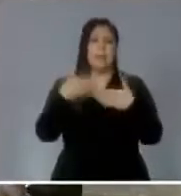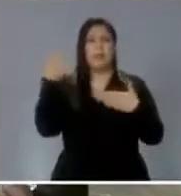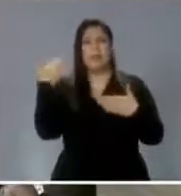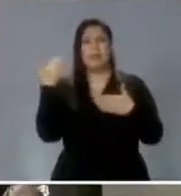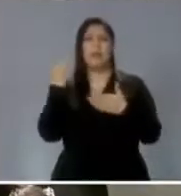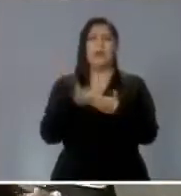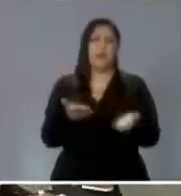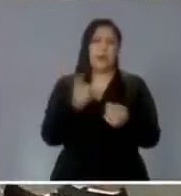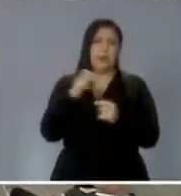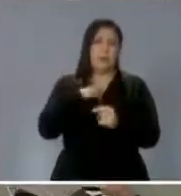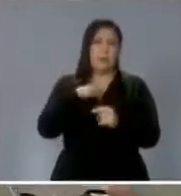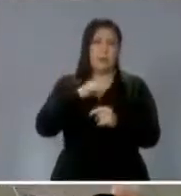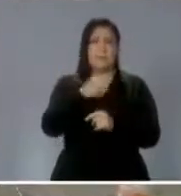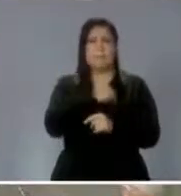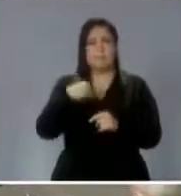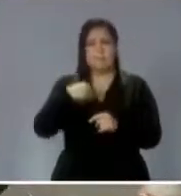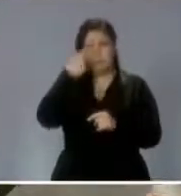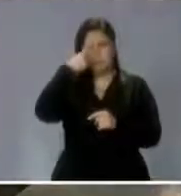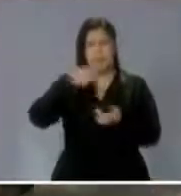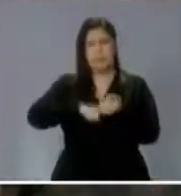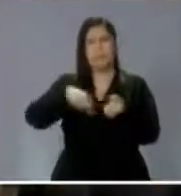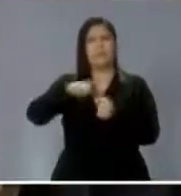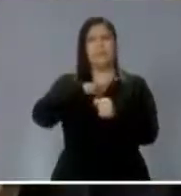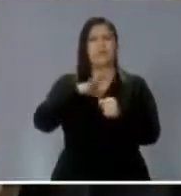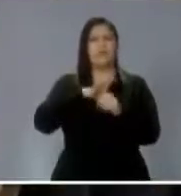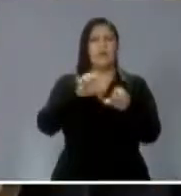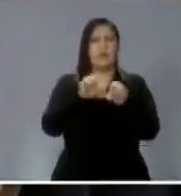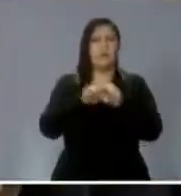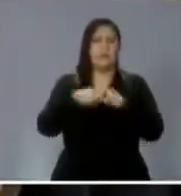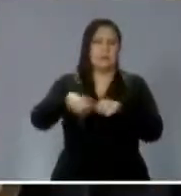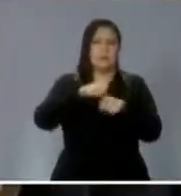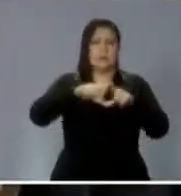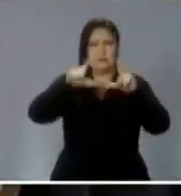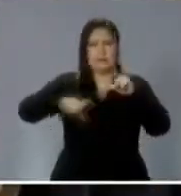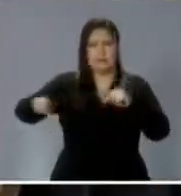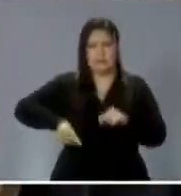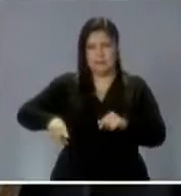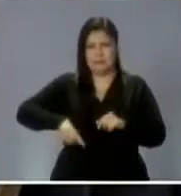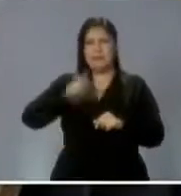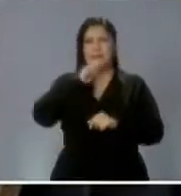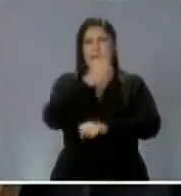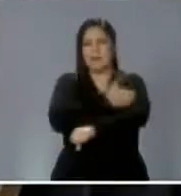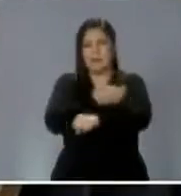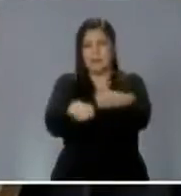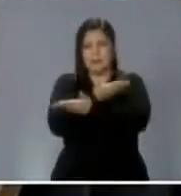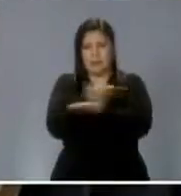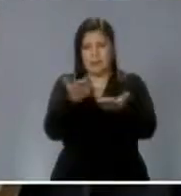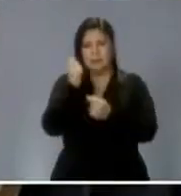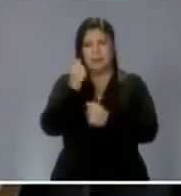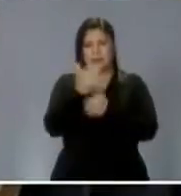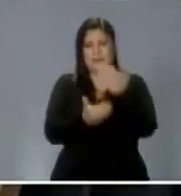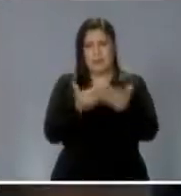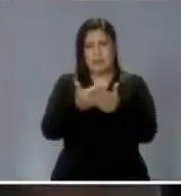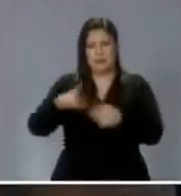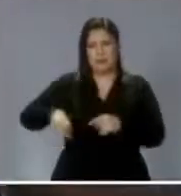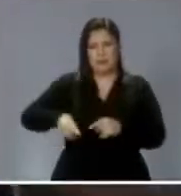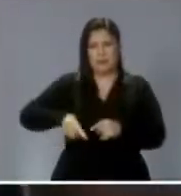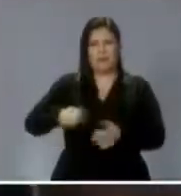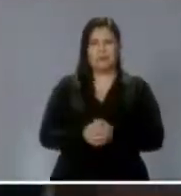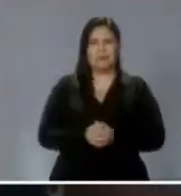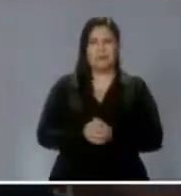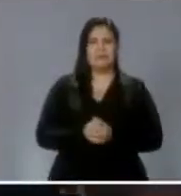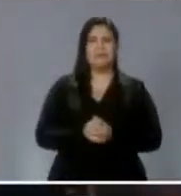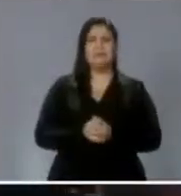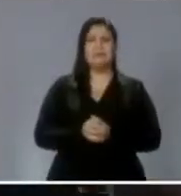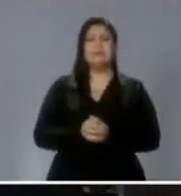nieto habló de las reformas planteadas que lograron evolucionar puntos importantes que reactivaron el sentido social del país como el hecho